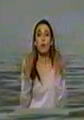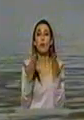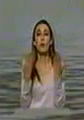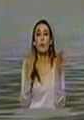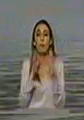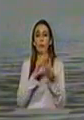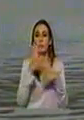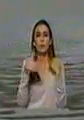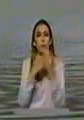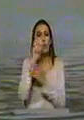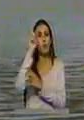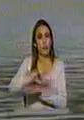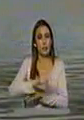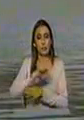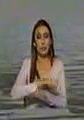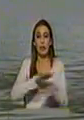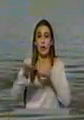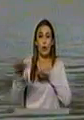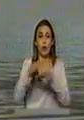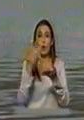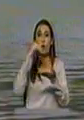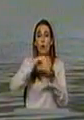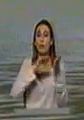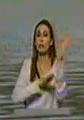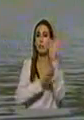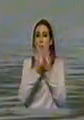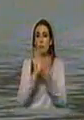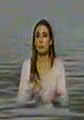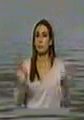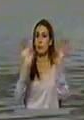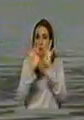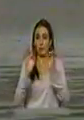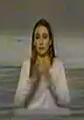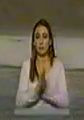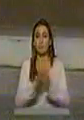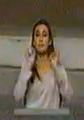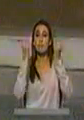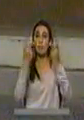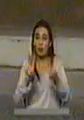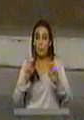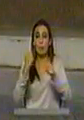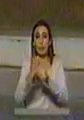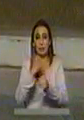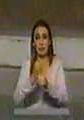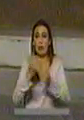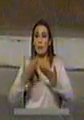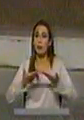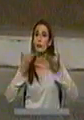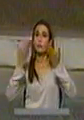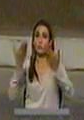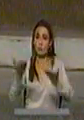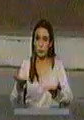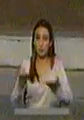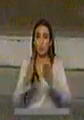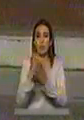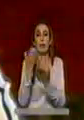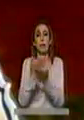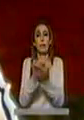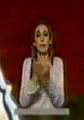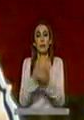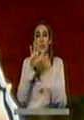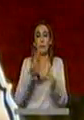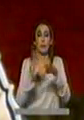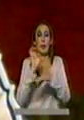lo necesario para que se reactive esta actividad tan importante para crear nuevos empleos y para mover la economía del